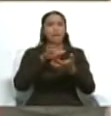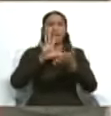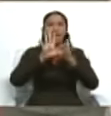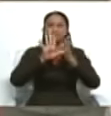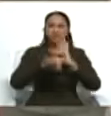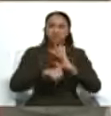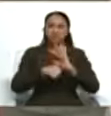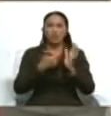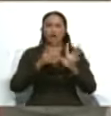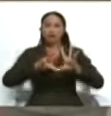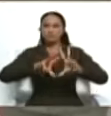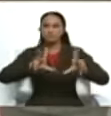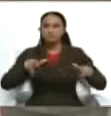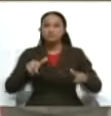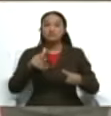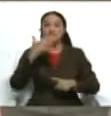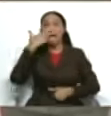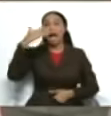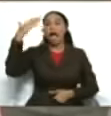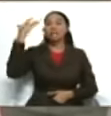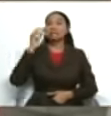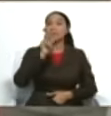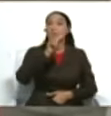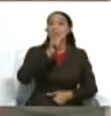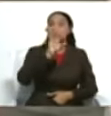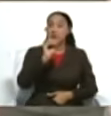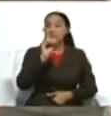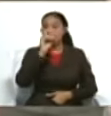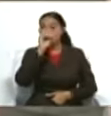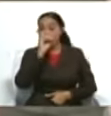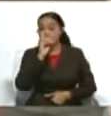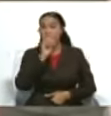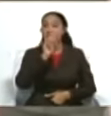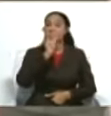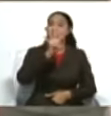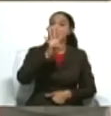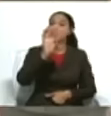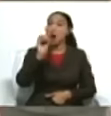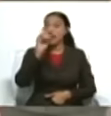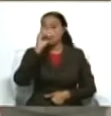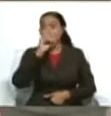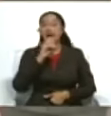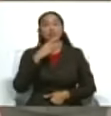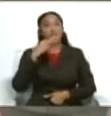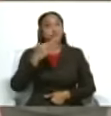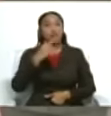hace 20, 30, 40 años, era realmente vergonzoso,